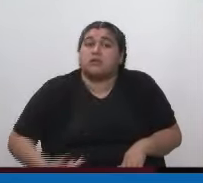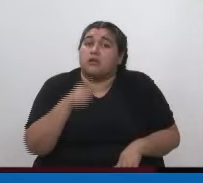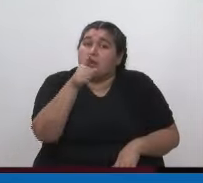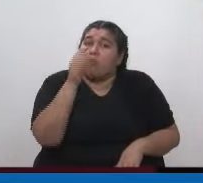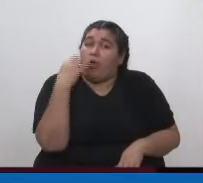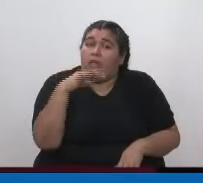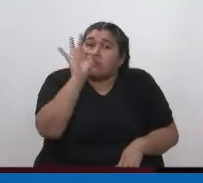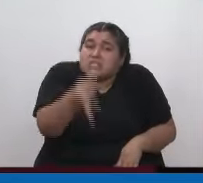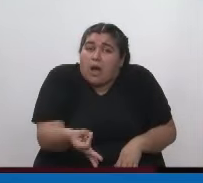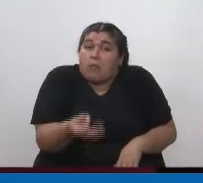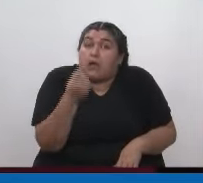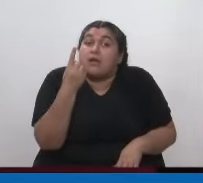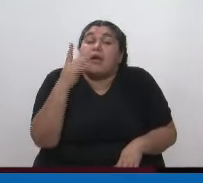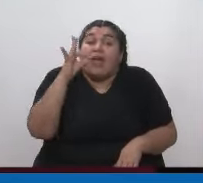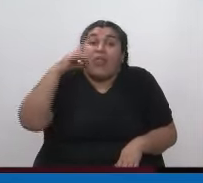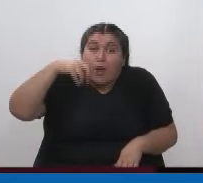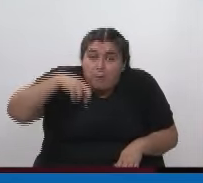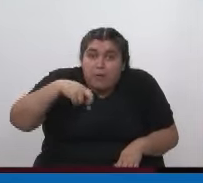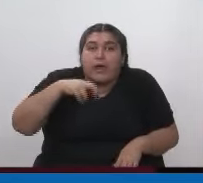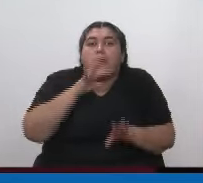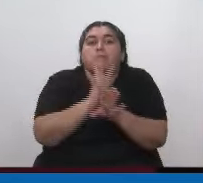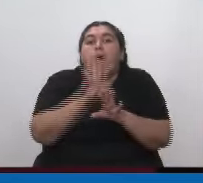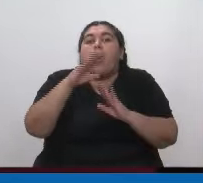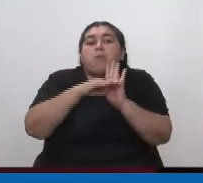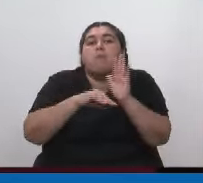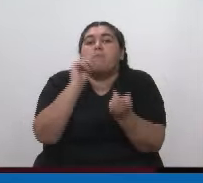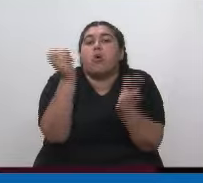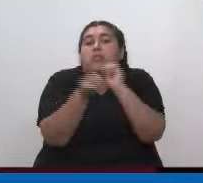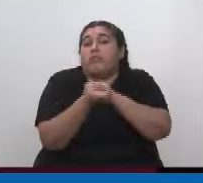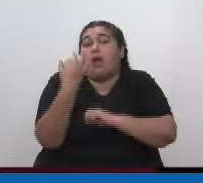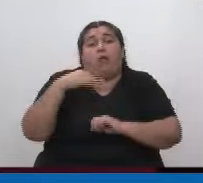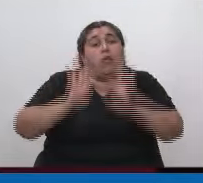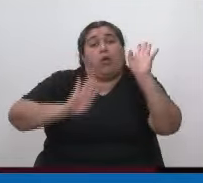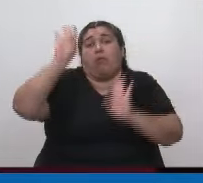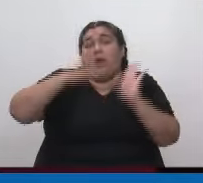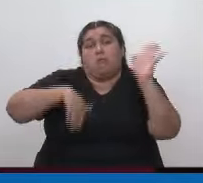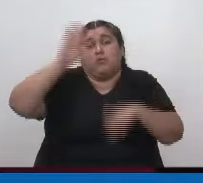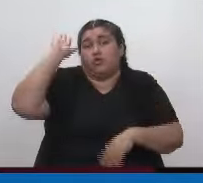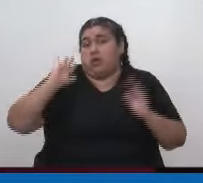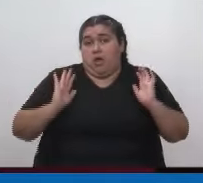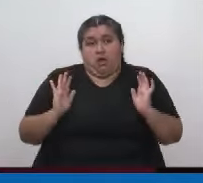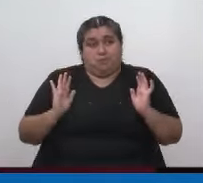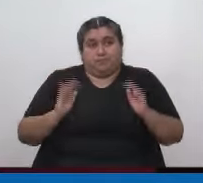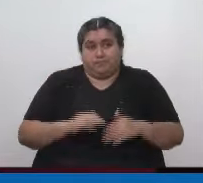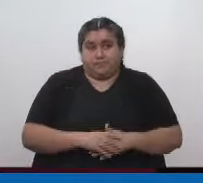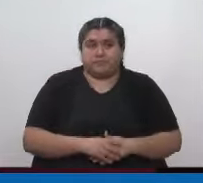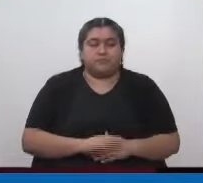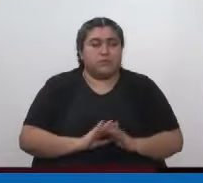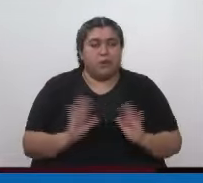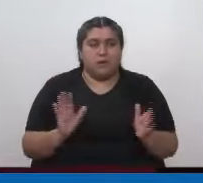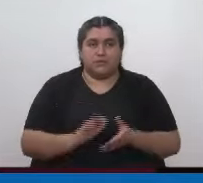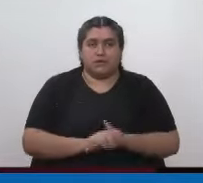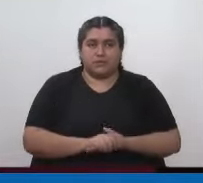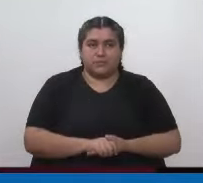tengan en cuenta que un DP para modificar tiene que tener mayorías especiales. Le aclaro eso para la consignación del voto. Está, gracias.